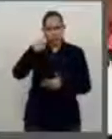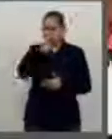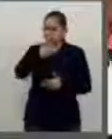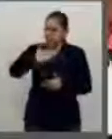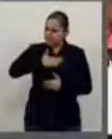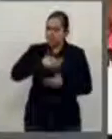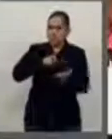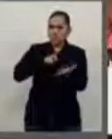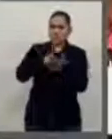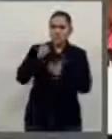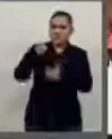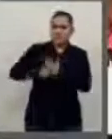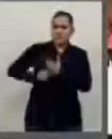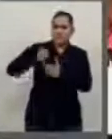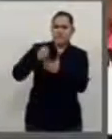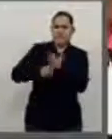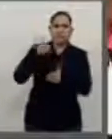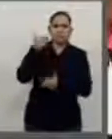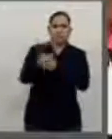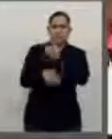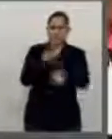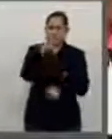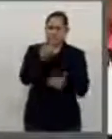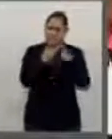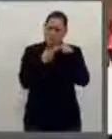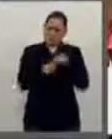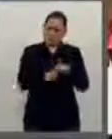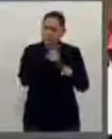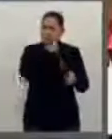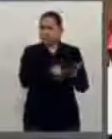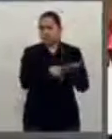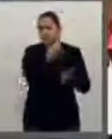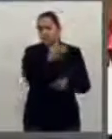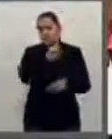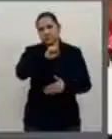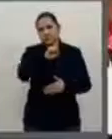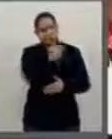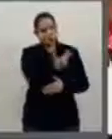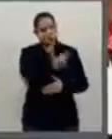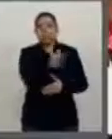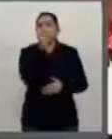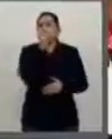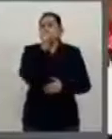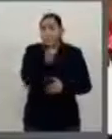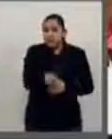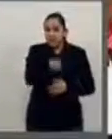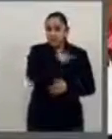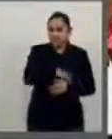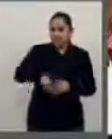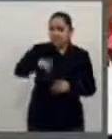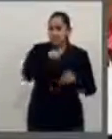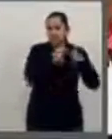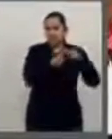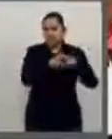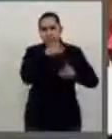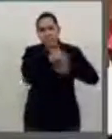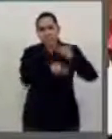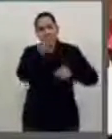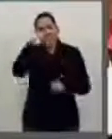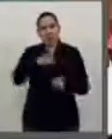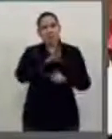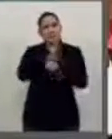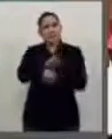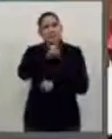derechos. Se planteó la necesidad de contar con una política a favor de los que menos tienen, de las